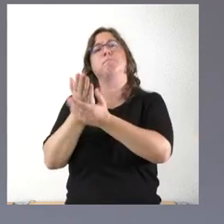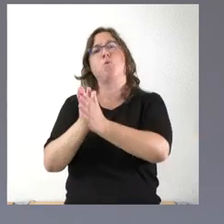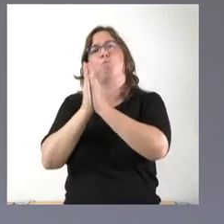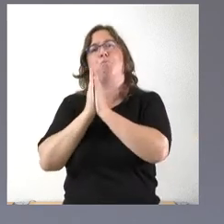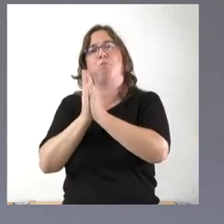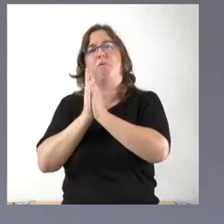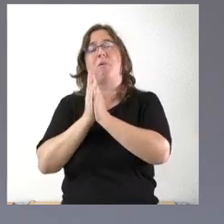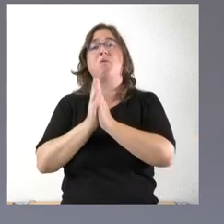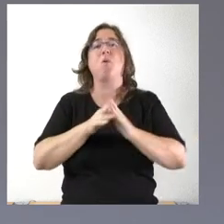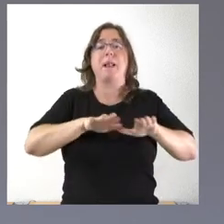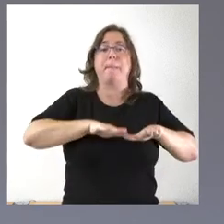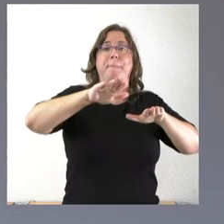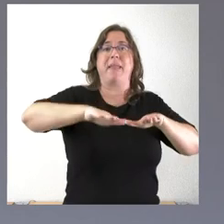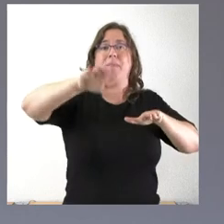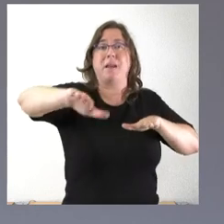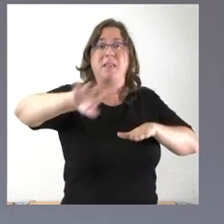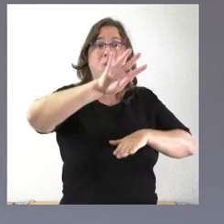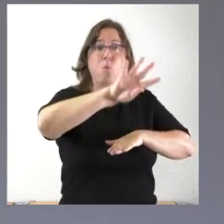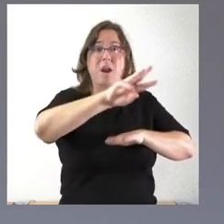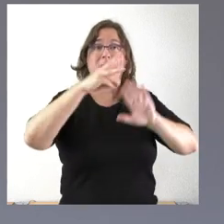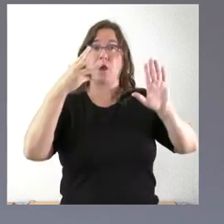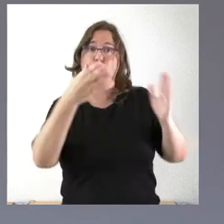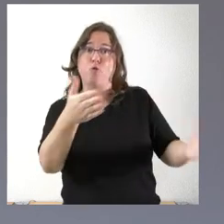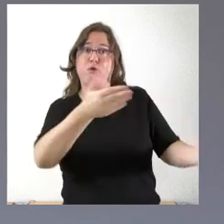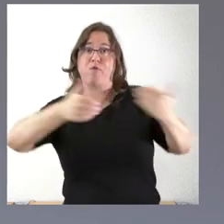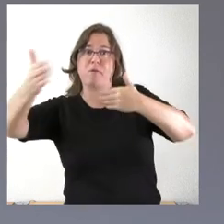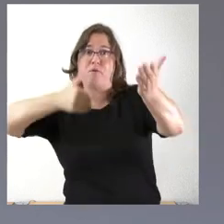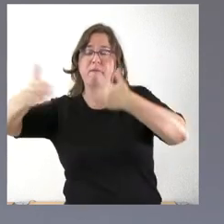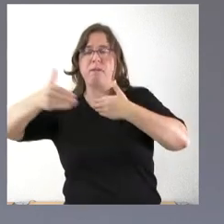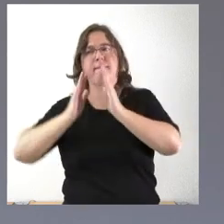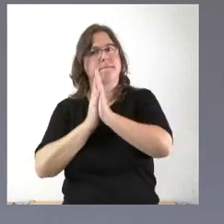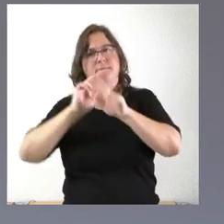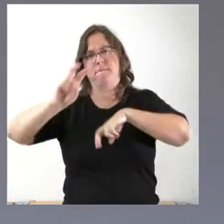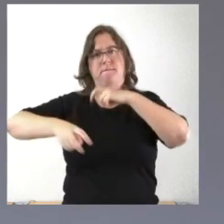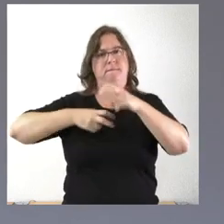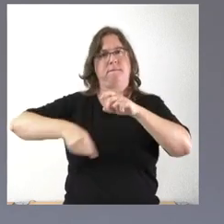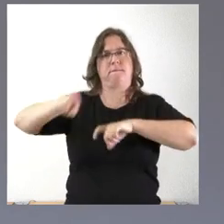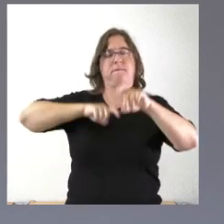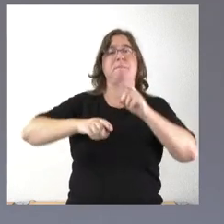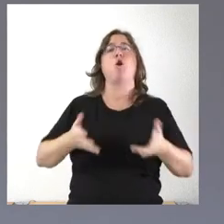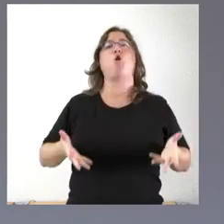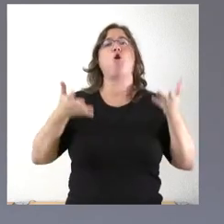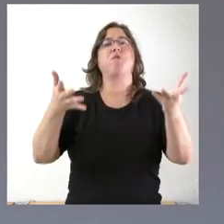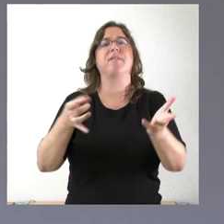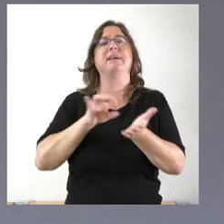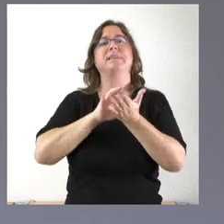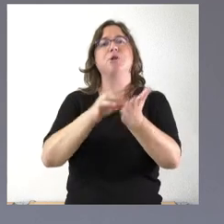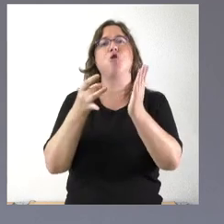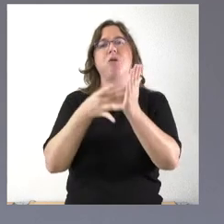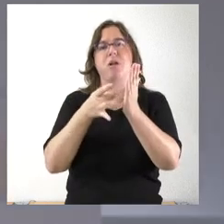replantee la supresión de las 348 paradas en municipios para poder dar un servicio de calidad a los ciudadanos de Castilla y